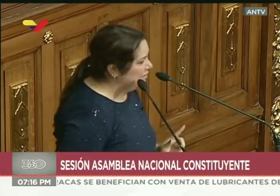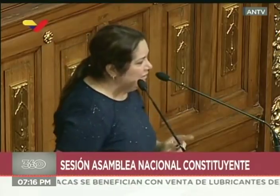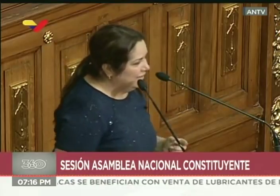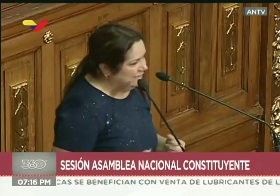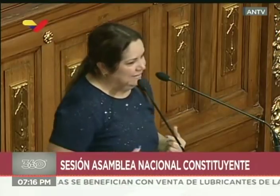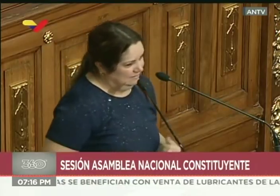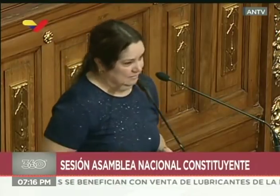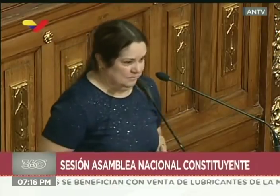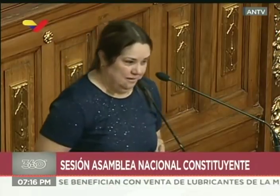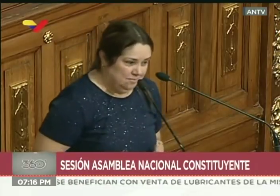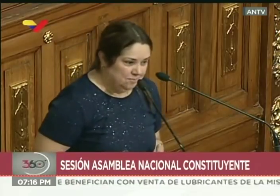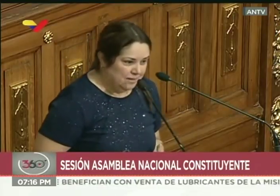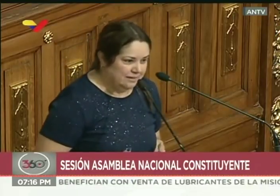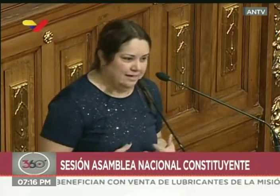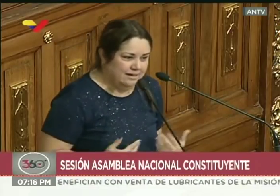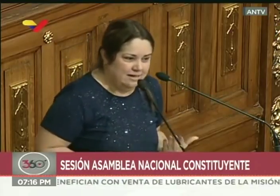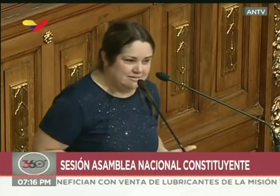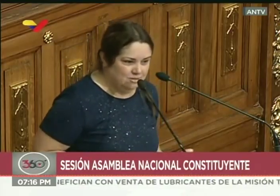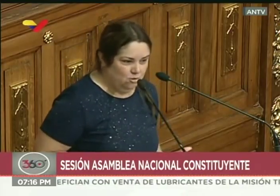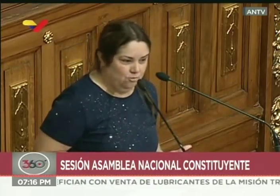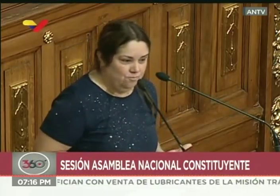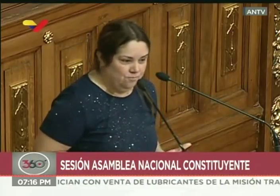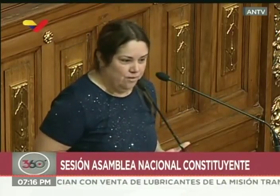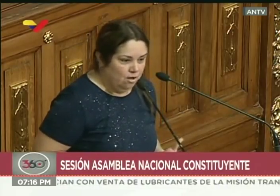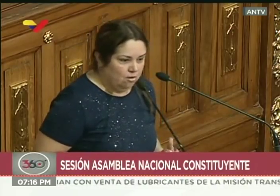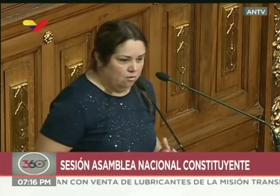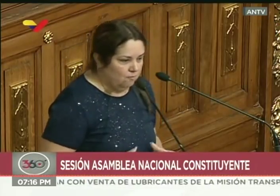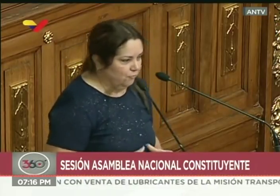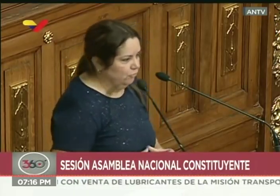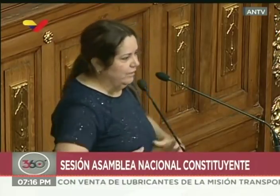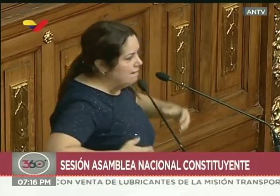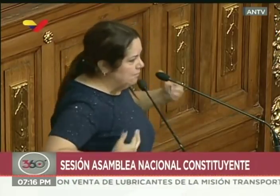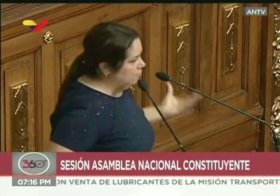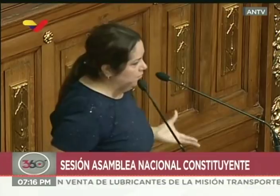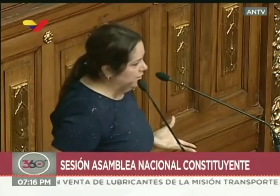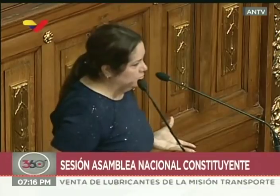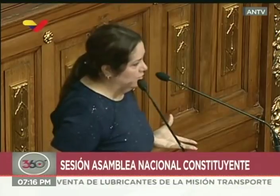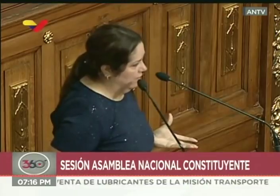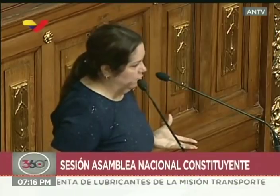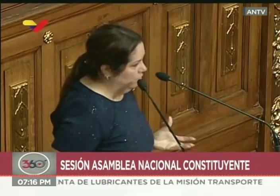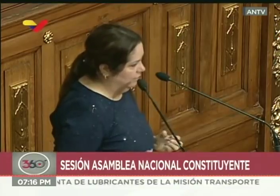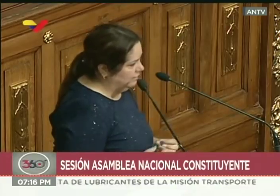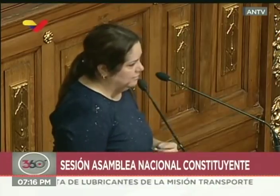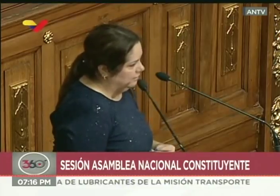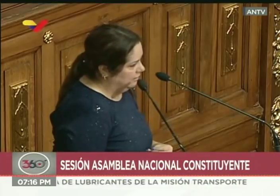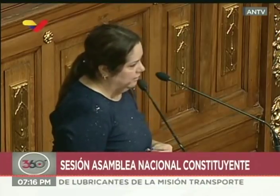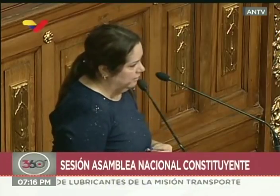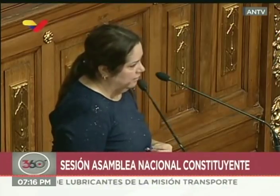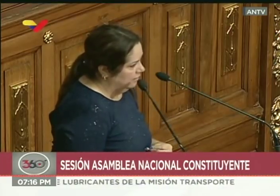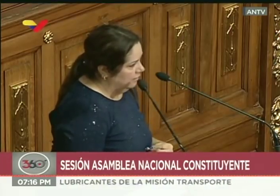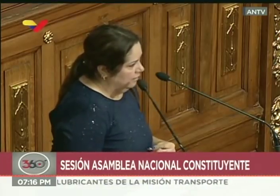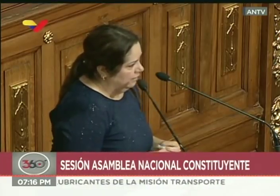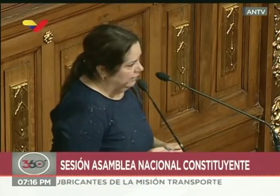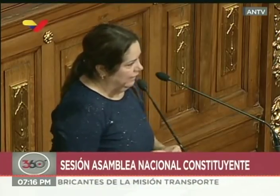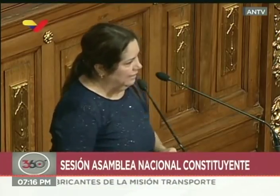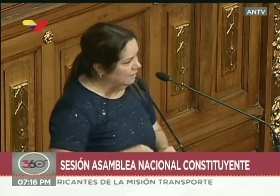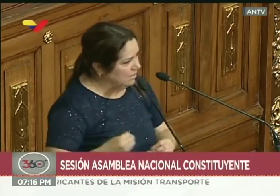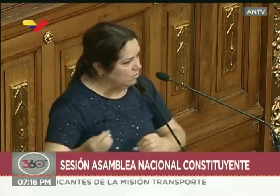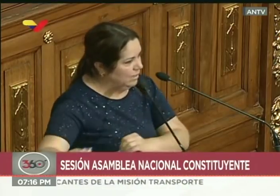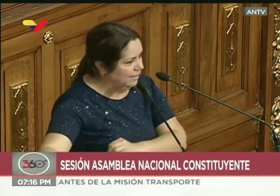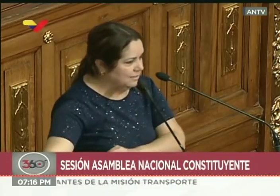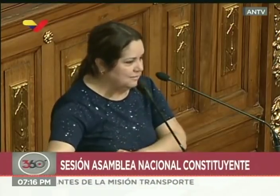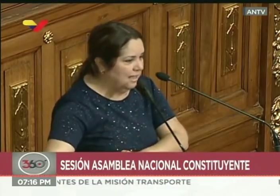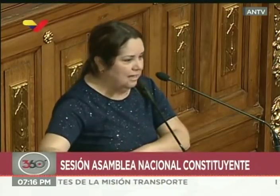yo misma. ¿Ah? ¿Qué quiere el señor? Confundir al pueblo venezolano y decirle que